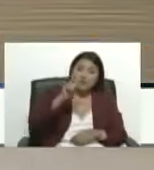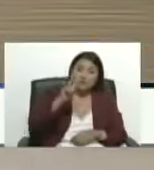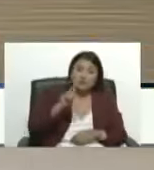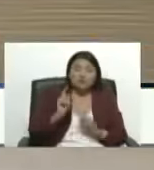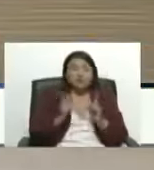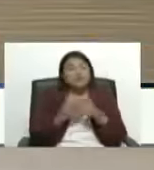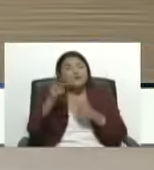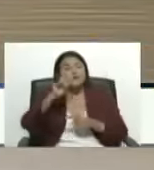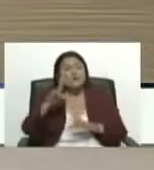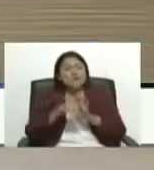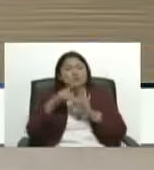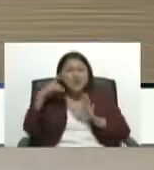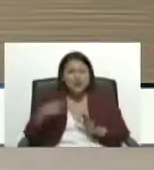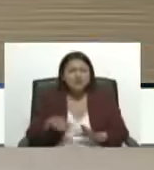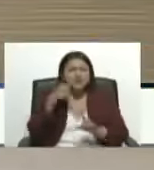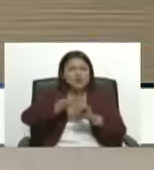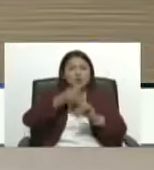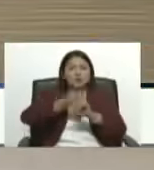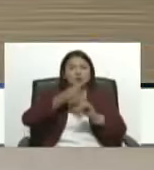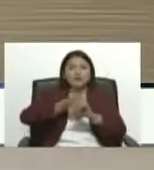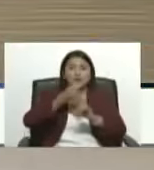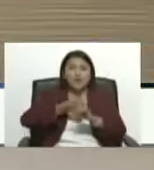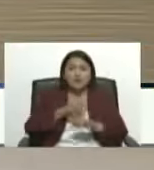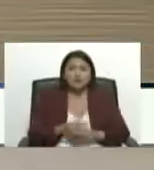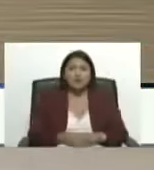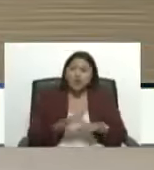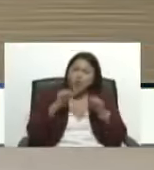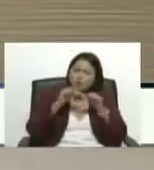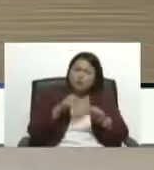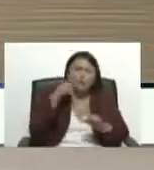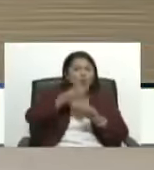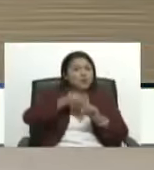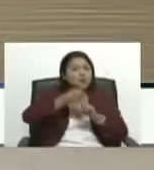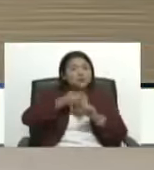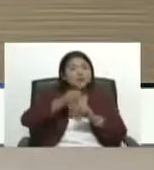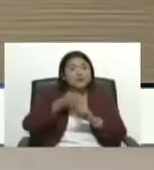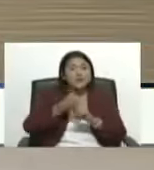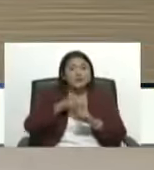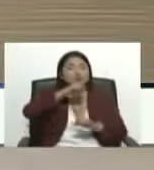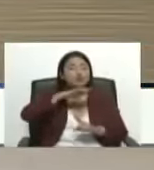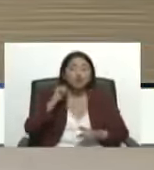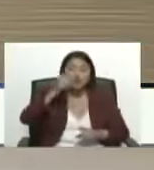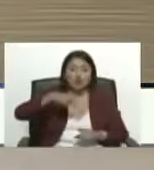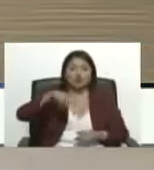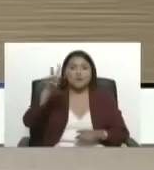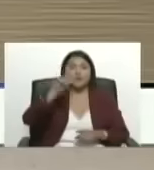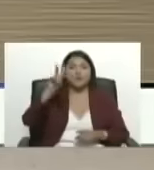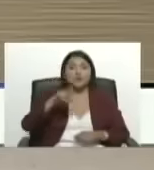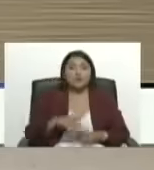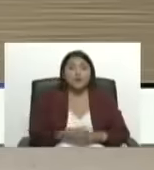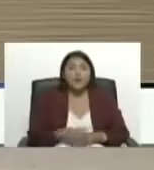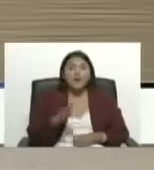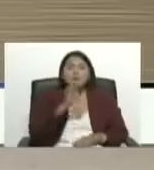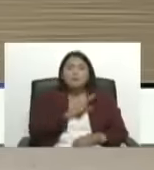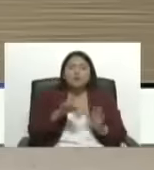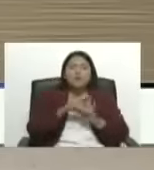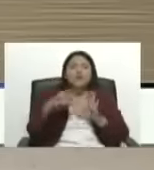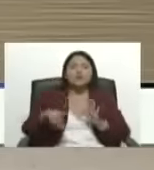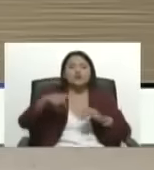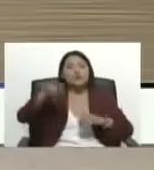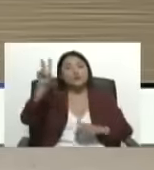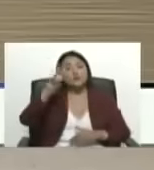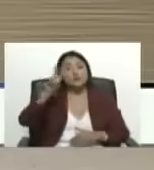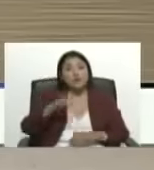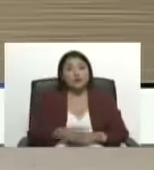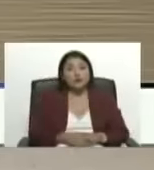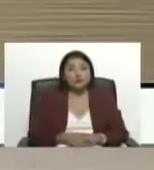su derecho. Venezuela nunca va a desistir de su reclamo histórico sobre ese territorio. Son nuestros derechos soberanos.